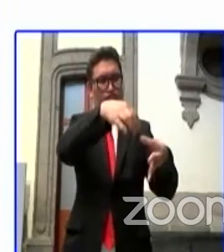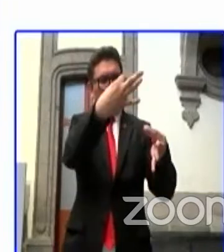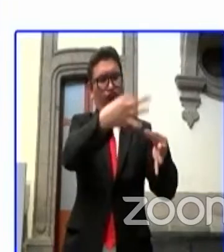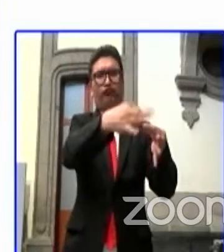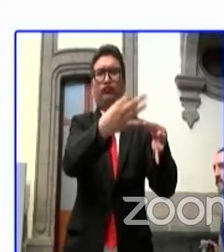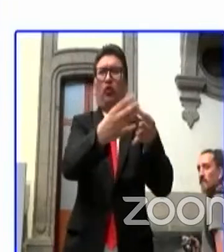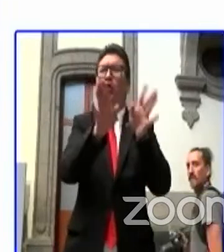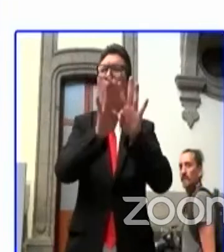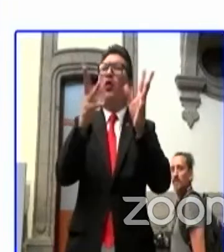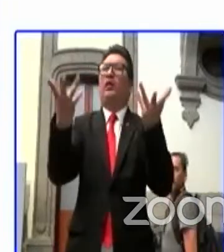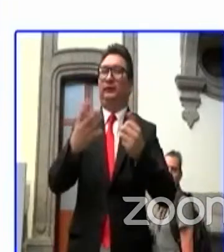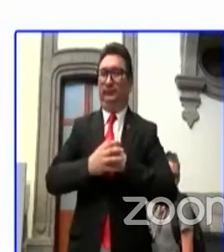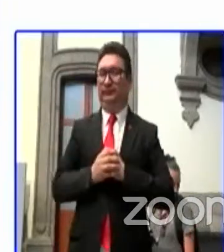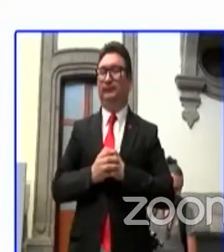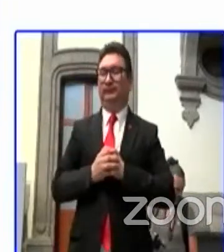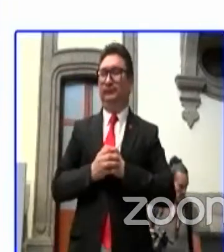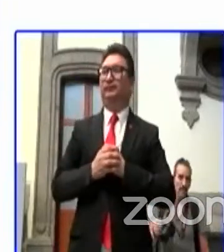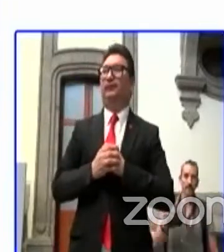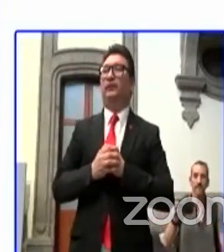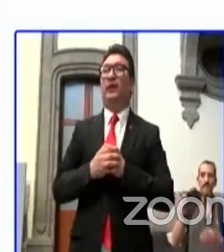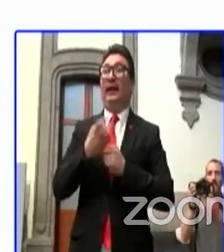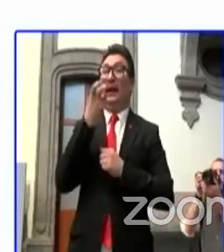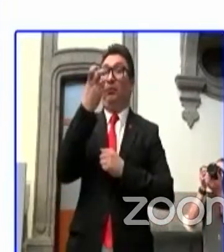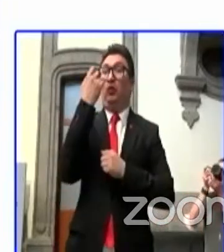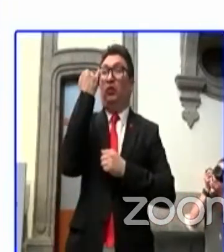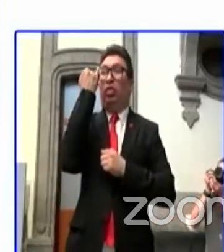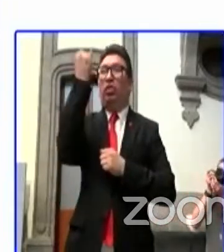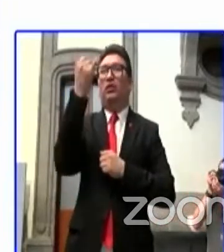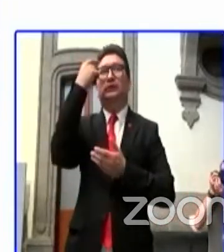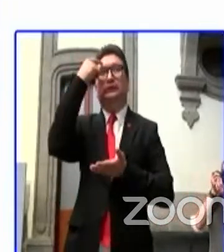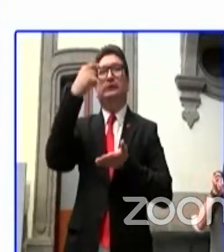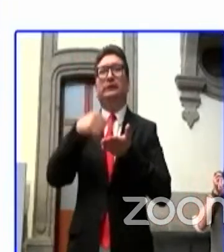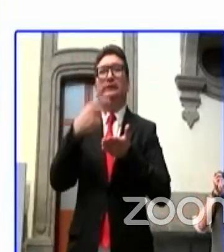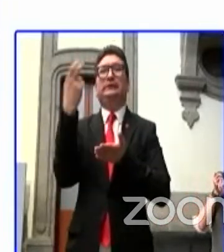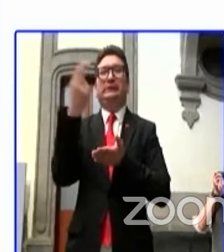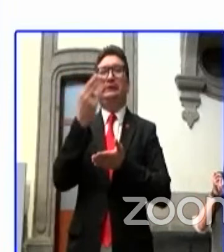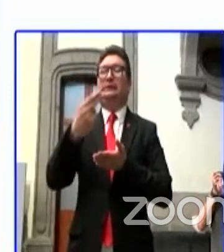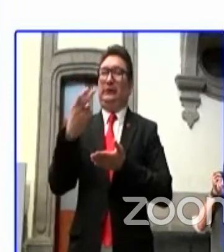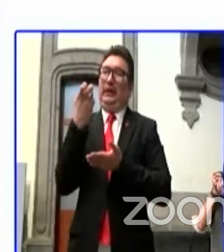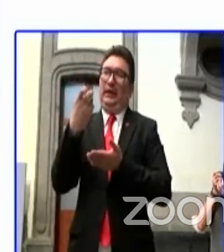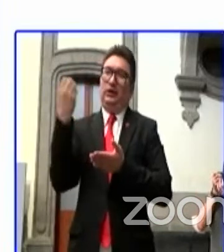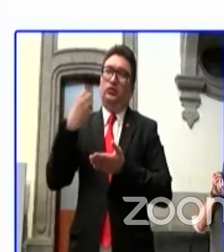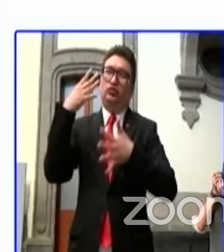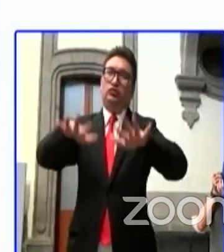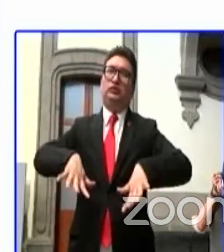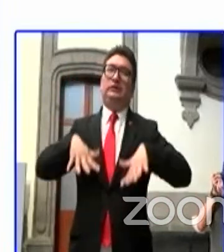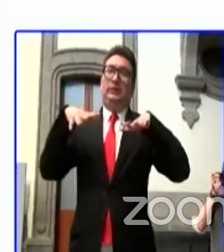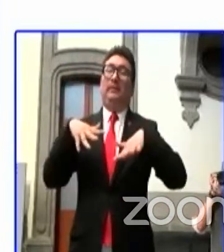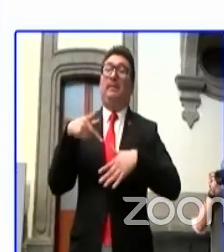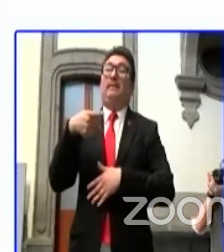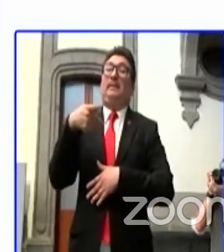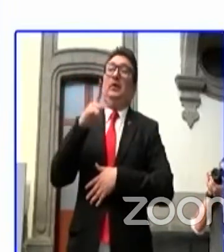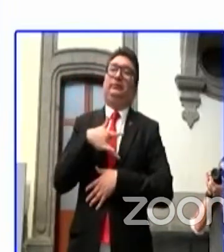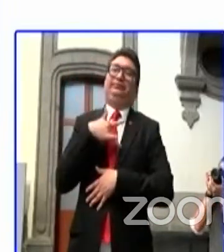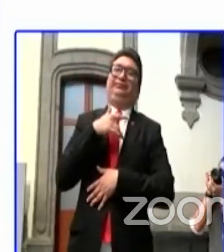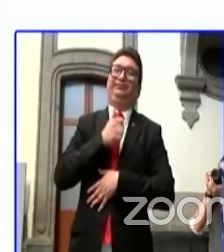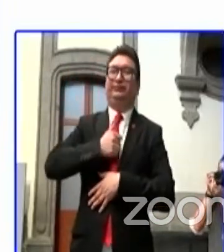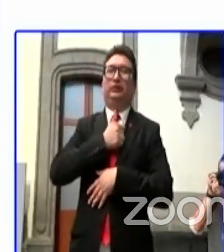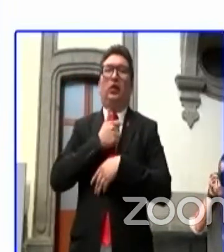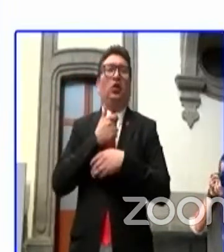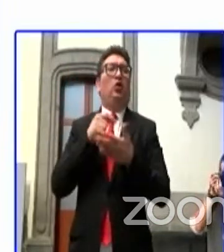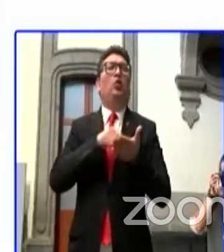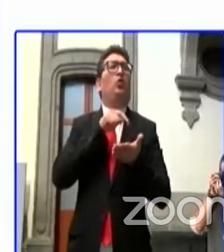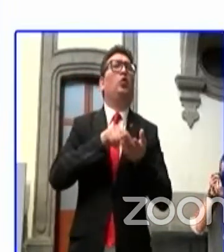Discapacidad. Creo que estábamos necesitados de estos espacios. Lamentablemente son pocos los que